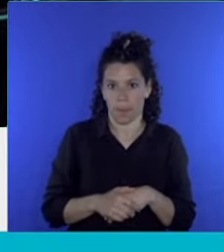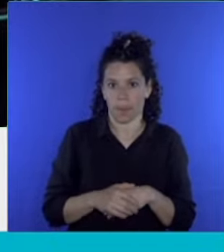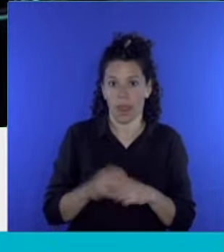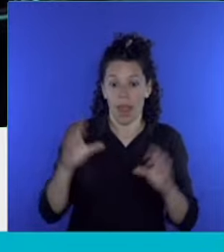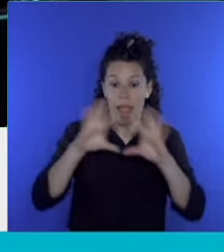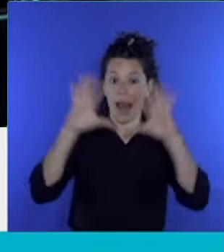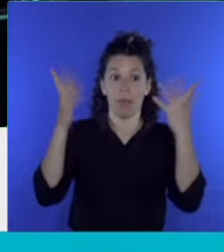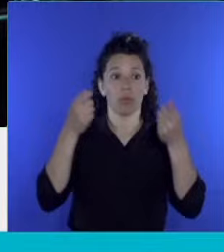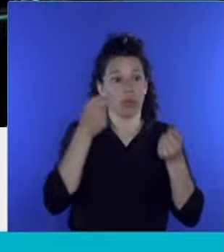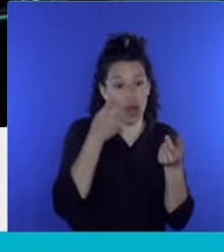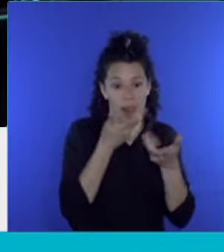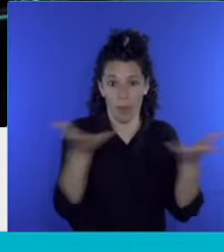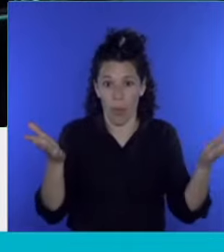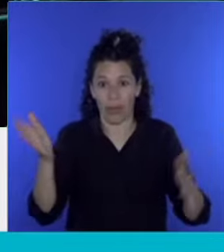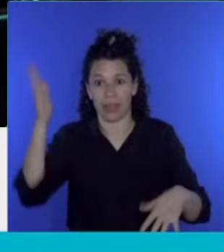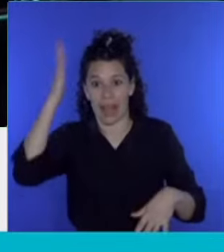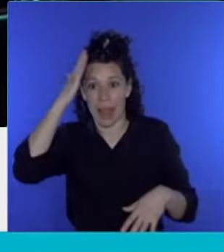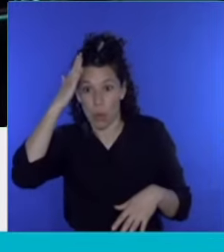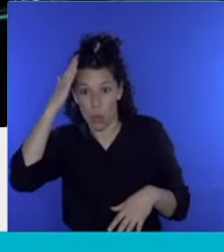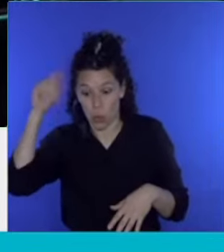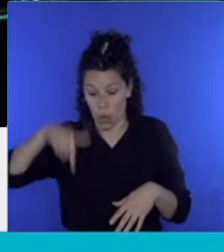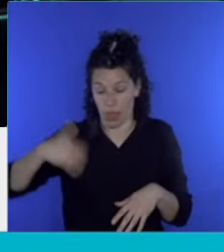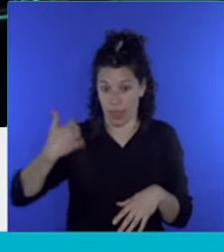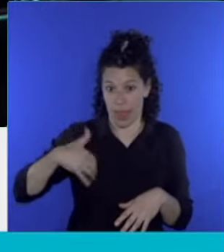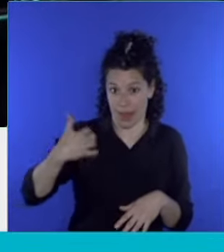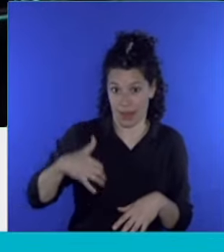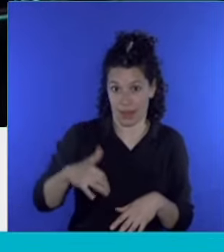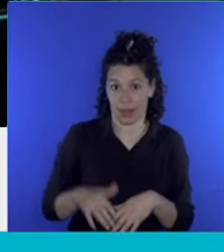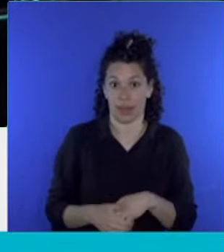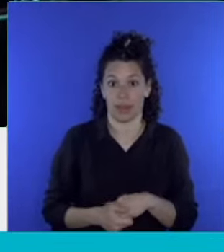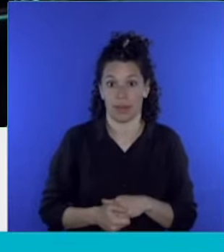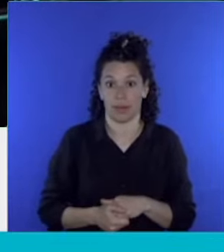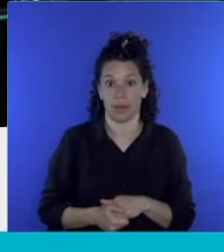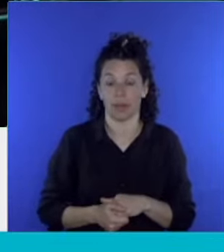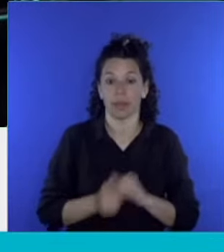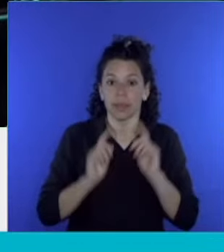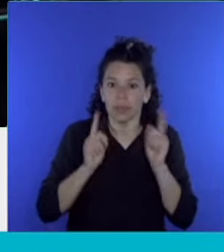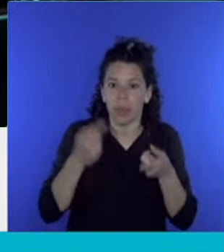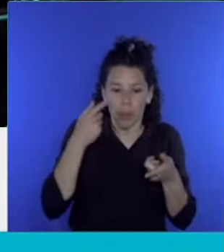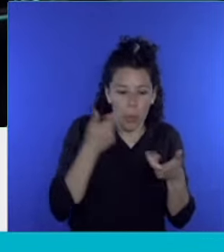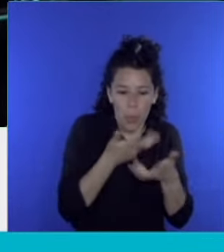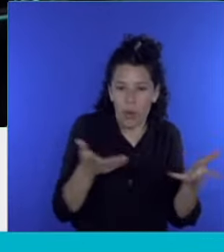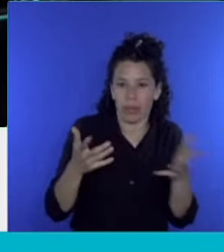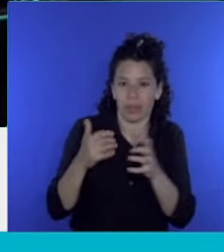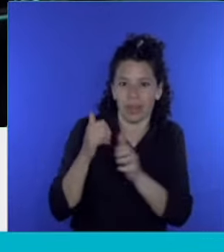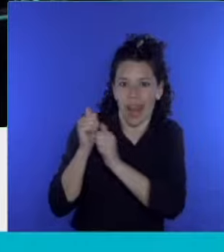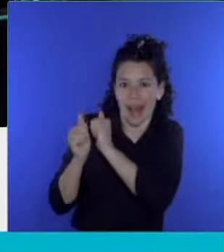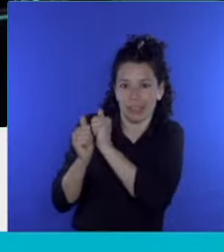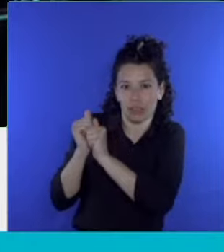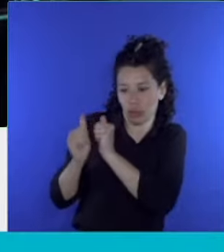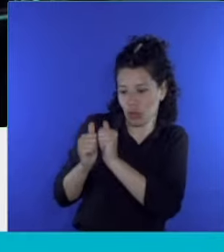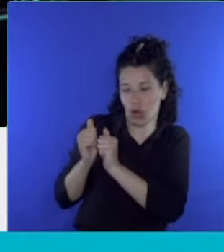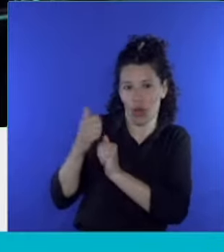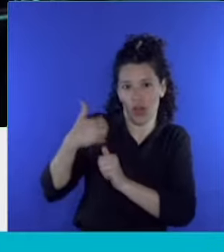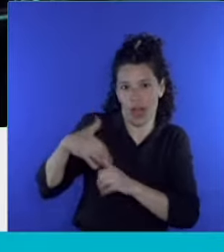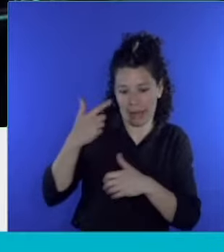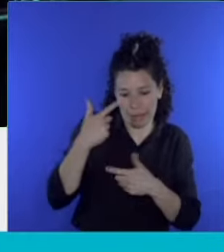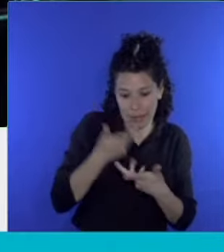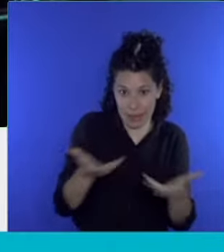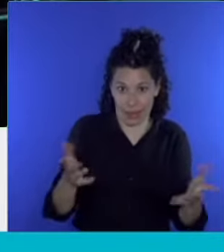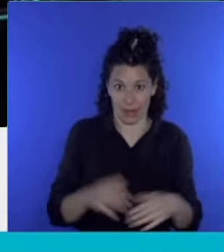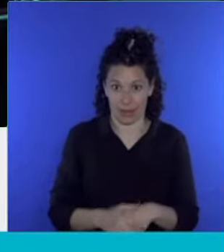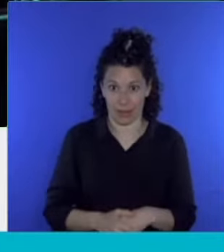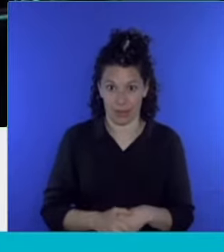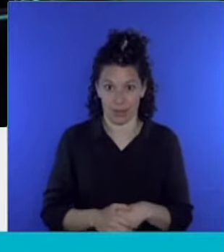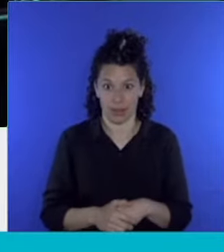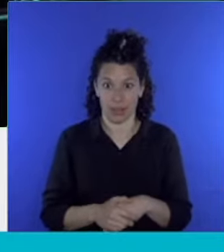lo que es la y la cultura de Argentina sino que también muestra la historia Argentina lo bueno